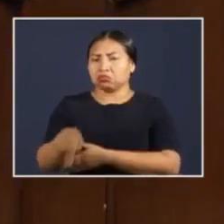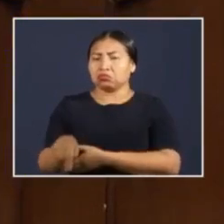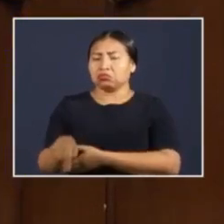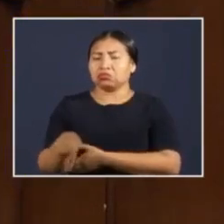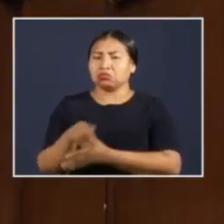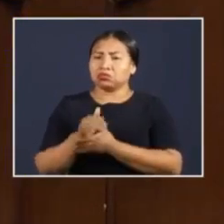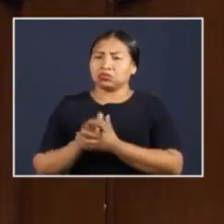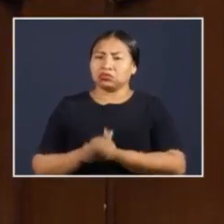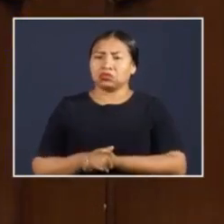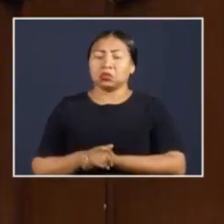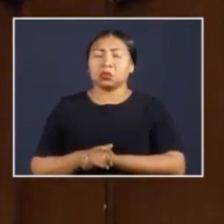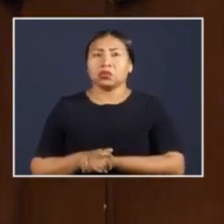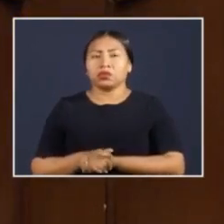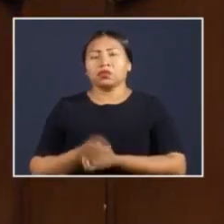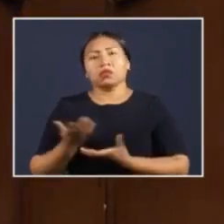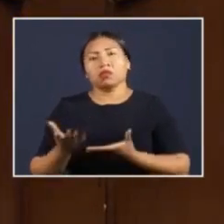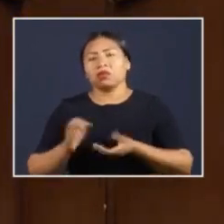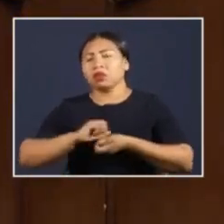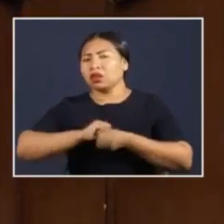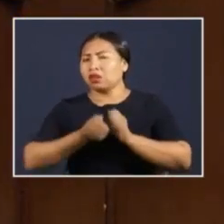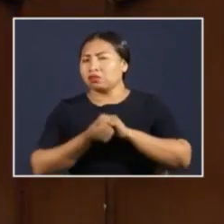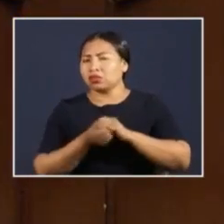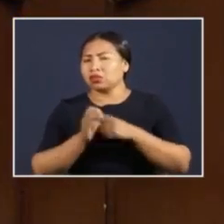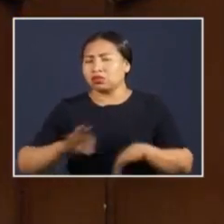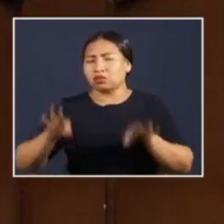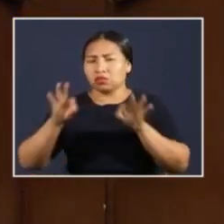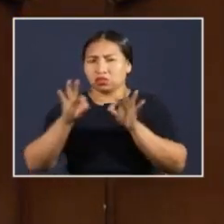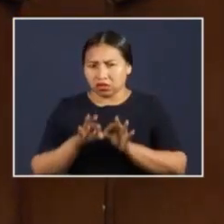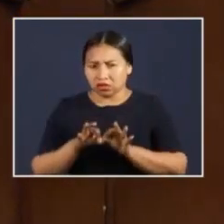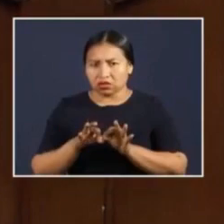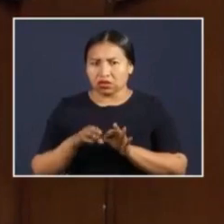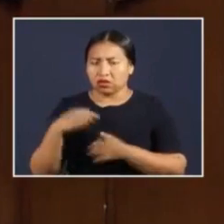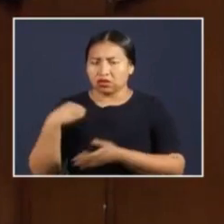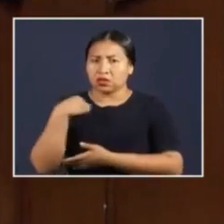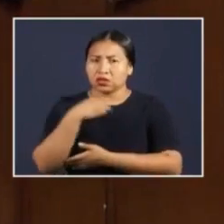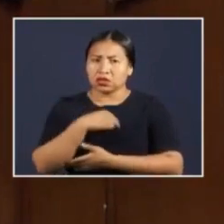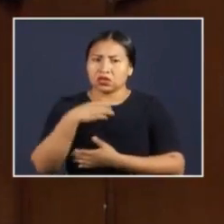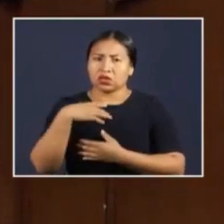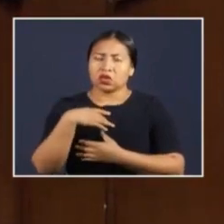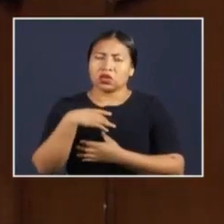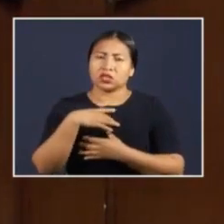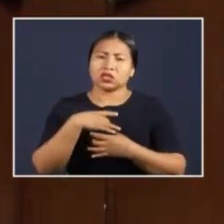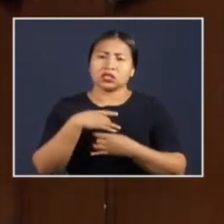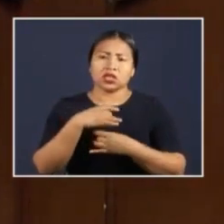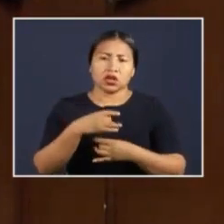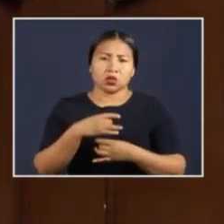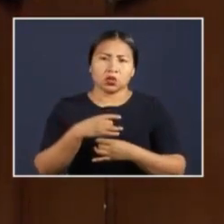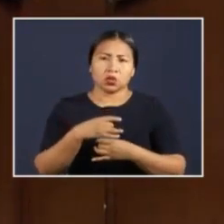introducen cambios importantes en las funciones del ministerio de seguridad pública